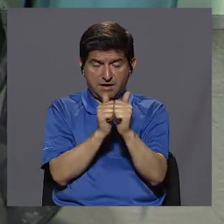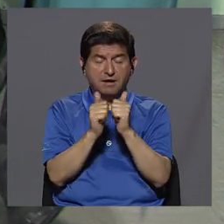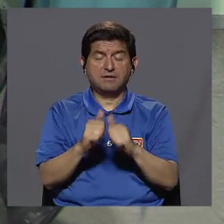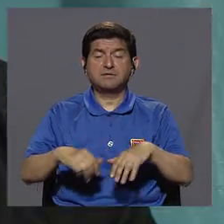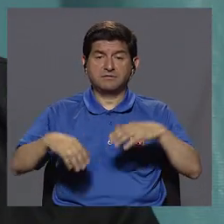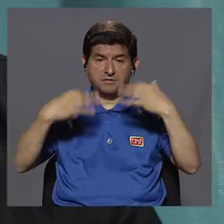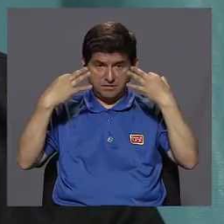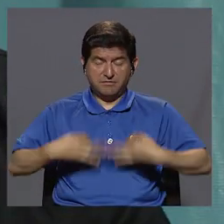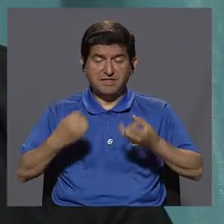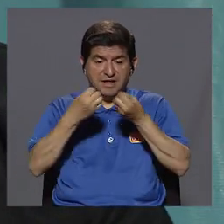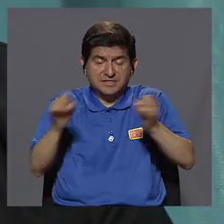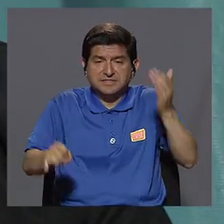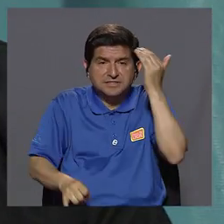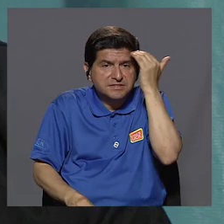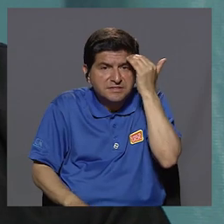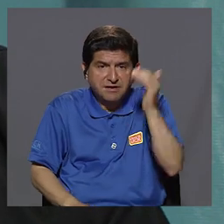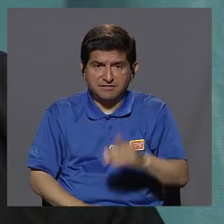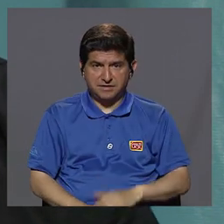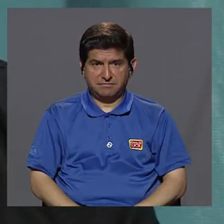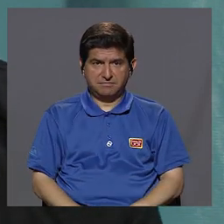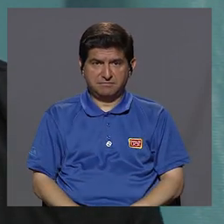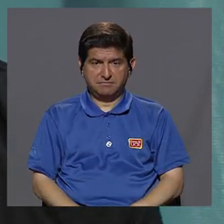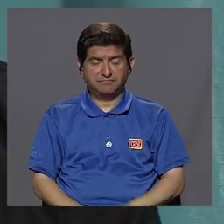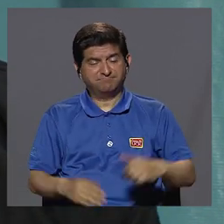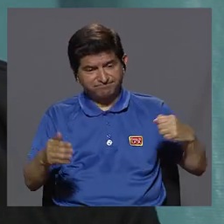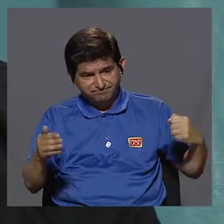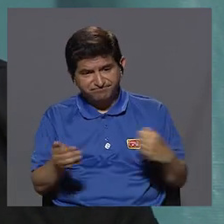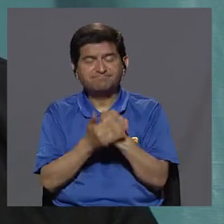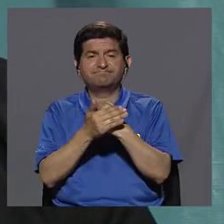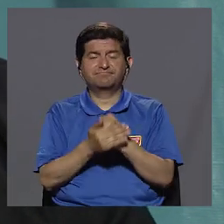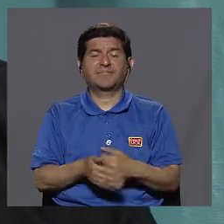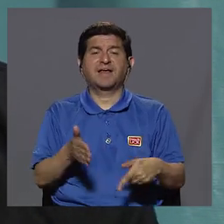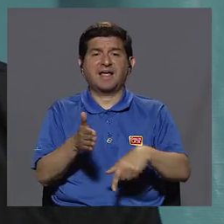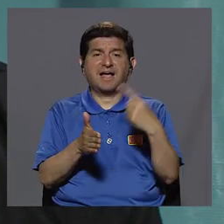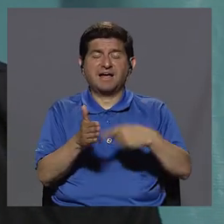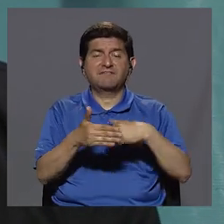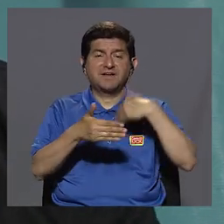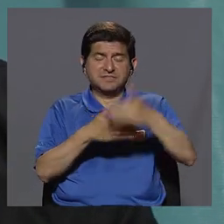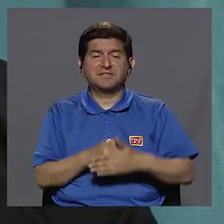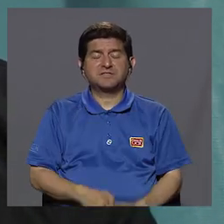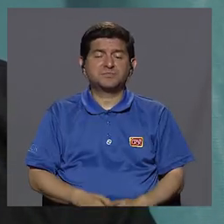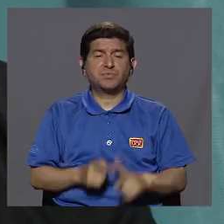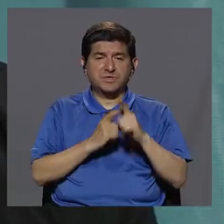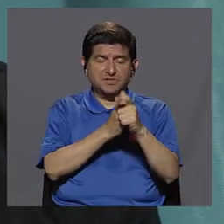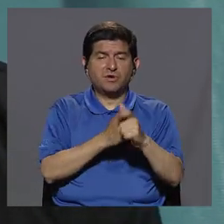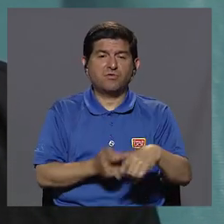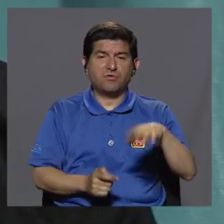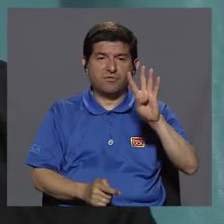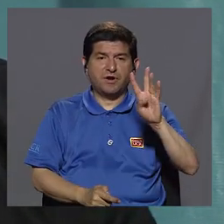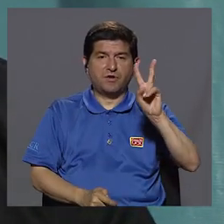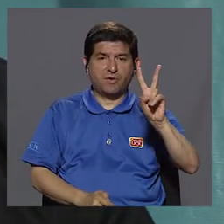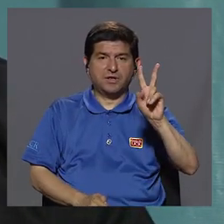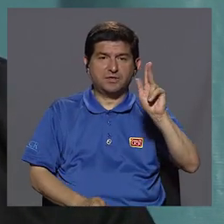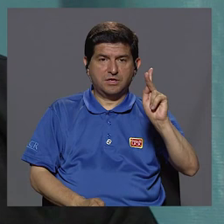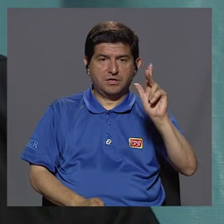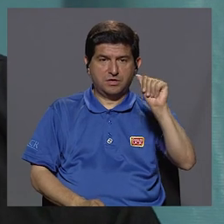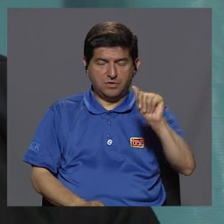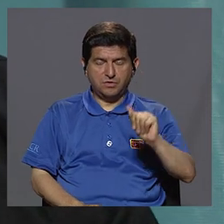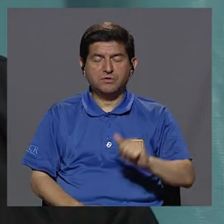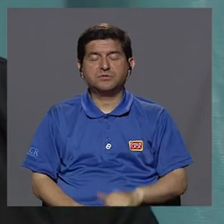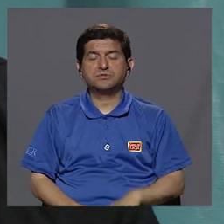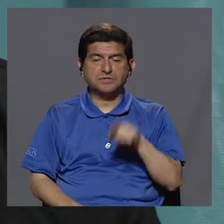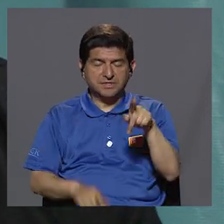ejercicio físico sin saber básicamente que lamentablemente son los que muchas veces después de una maratón o haciendo ejercicio físico